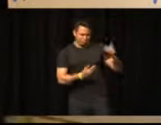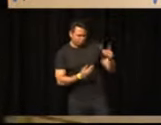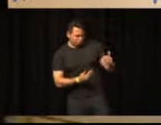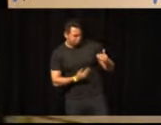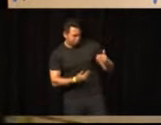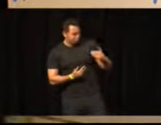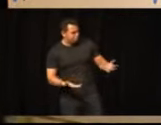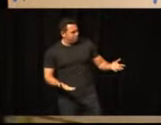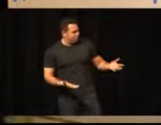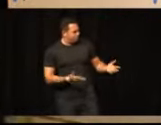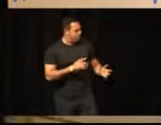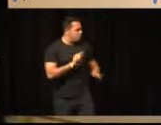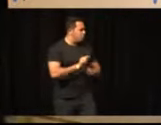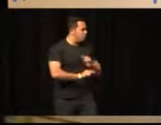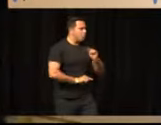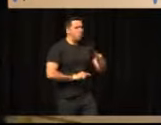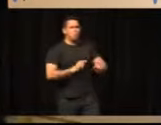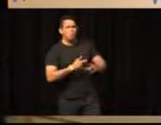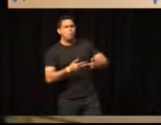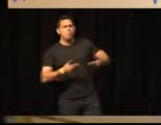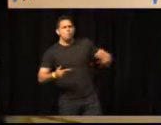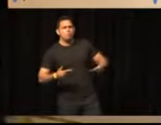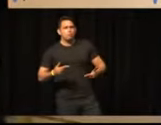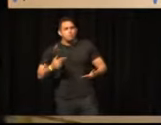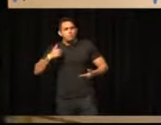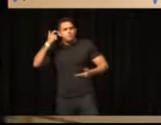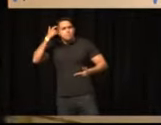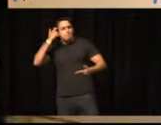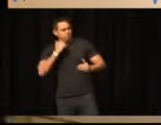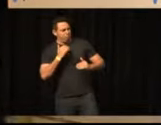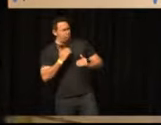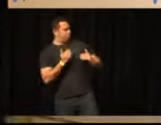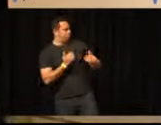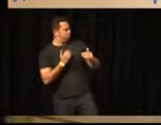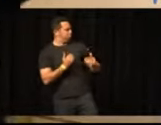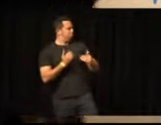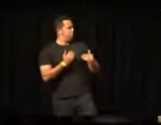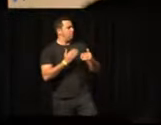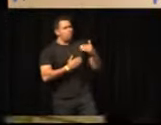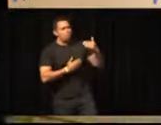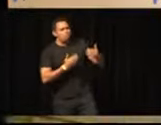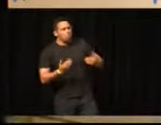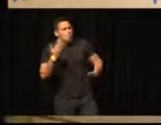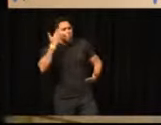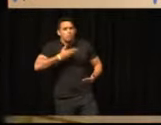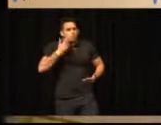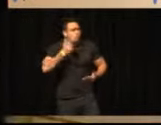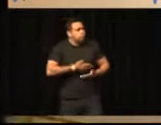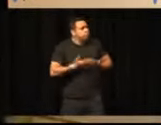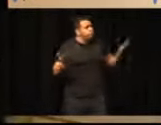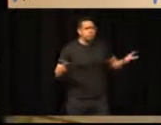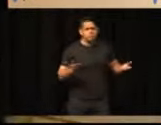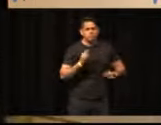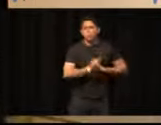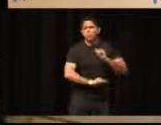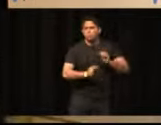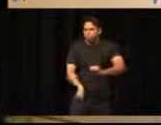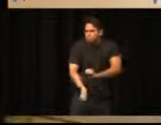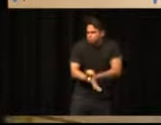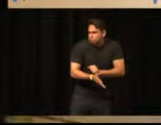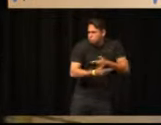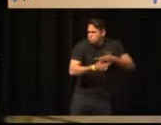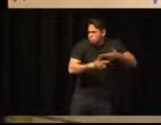una respuesta a nuestros resultados de encima de cualquiera que sea nuestro proyecto, ya crece en la medida de la